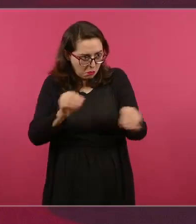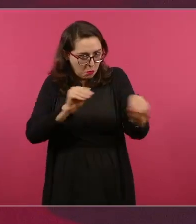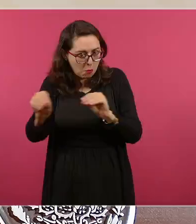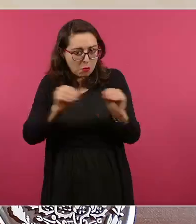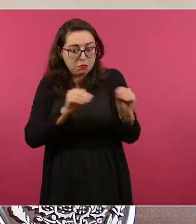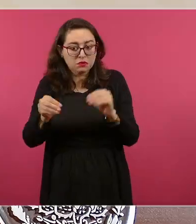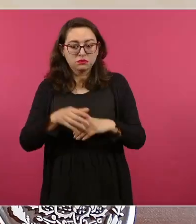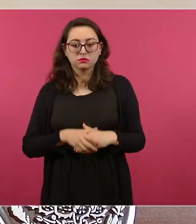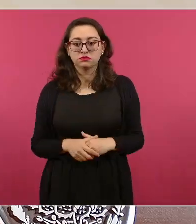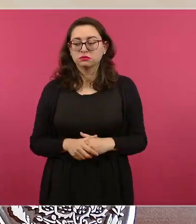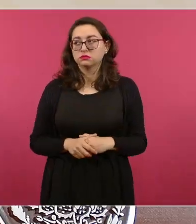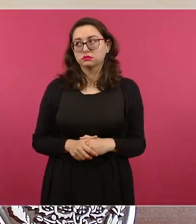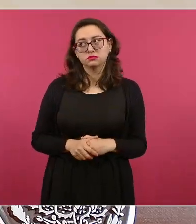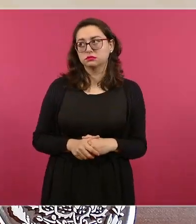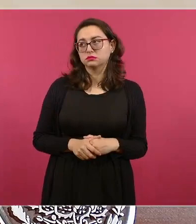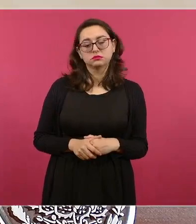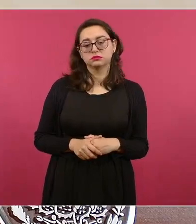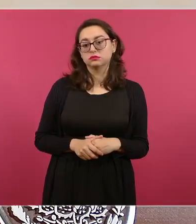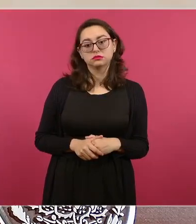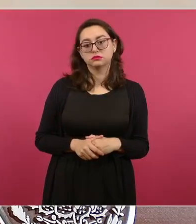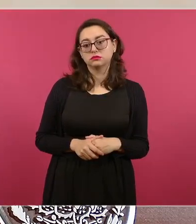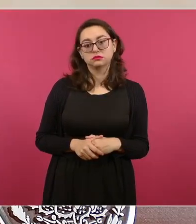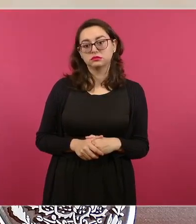Le llegué a decir a un obispo amigo,